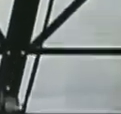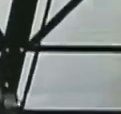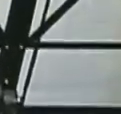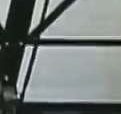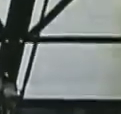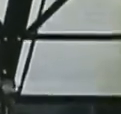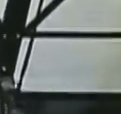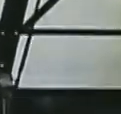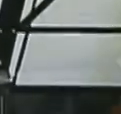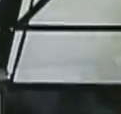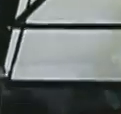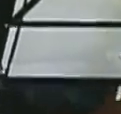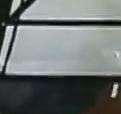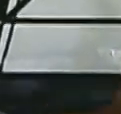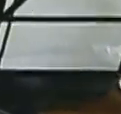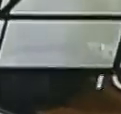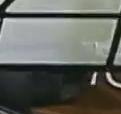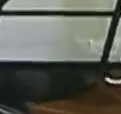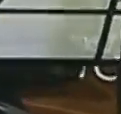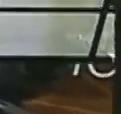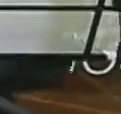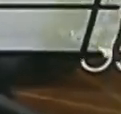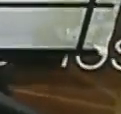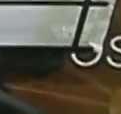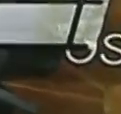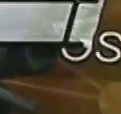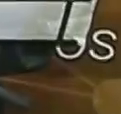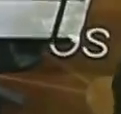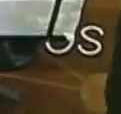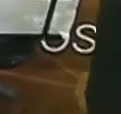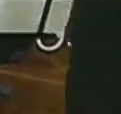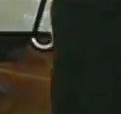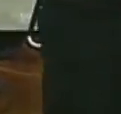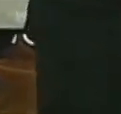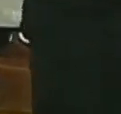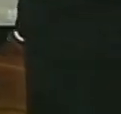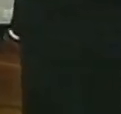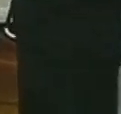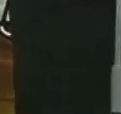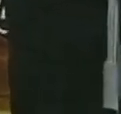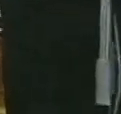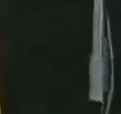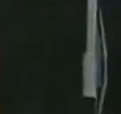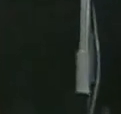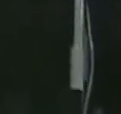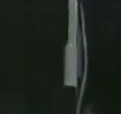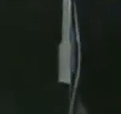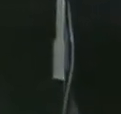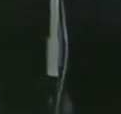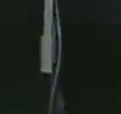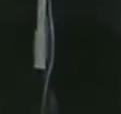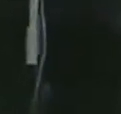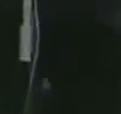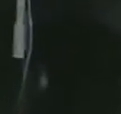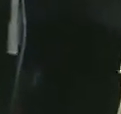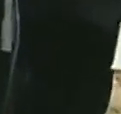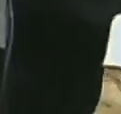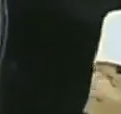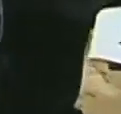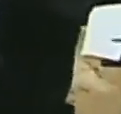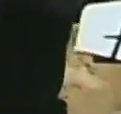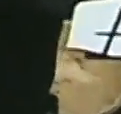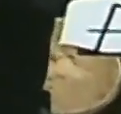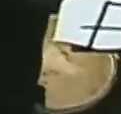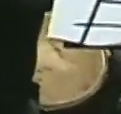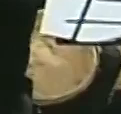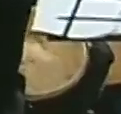gestionar, invirtiendo en los petros, la moneda digital. Idea de crecimiento del gobierno